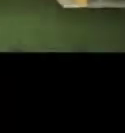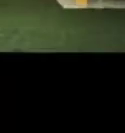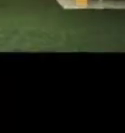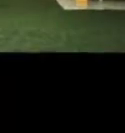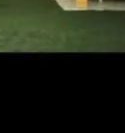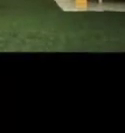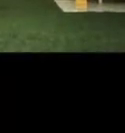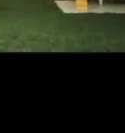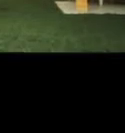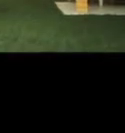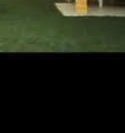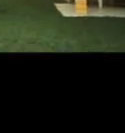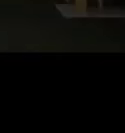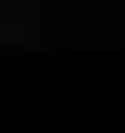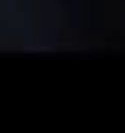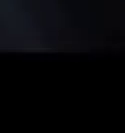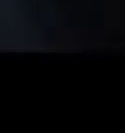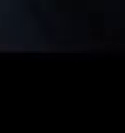después de morir.